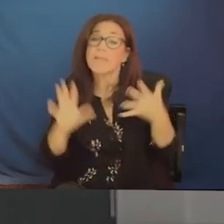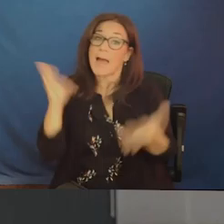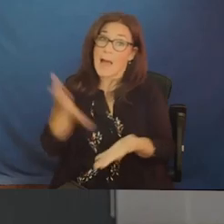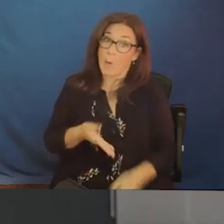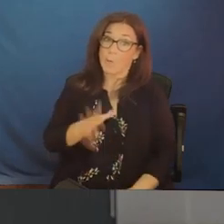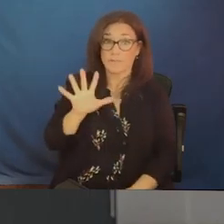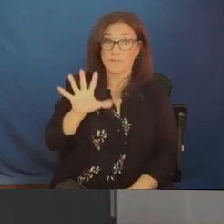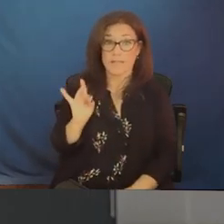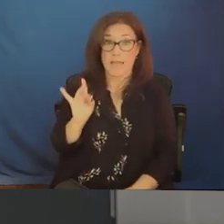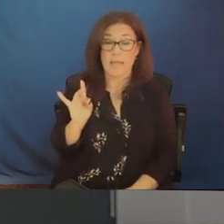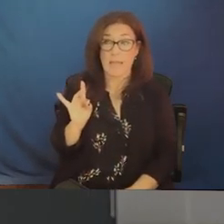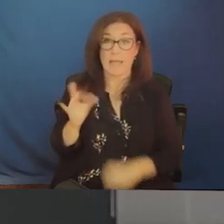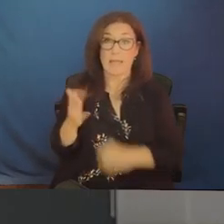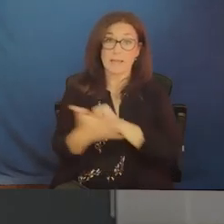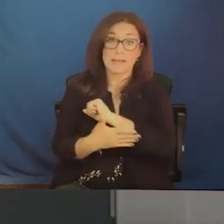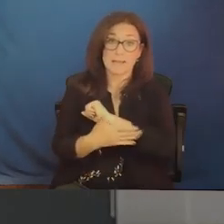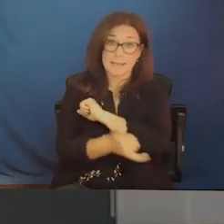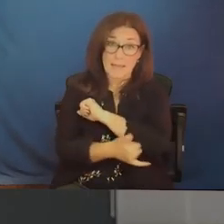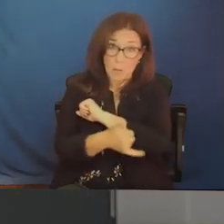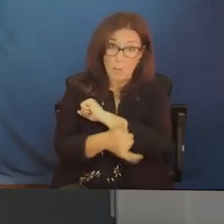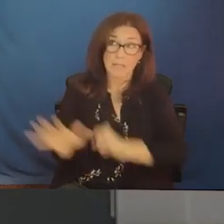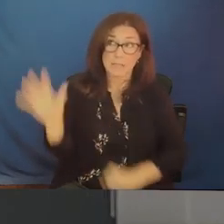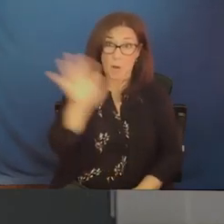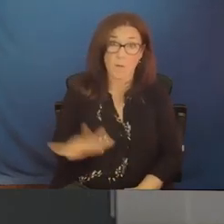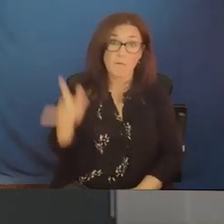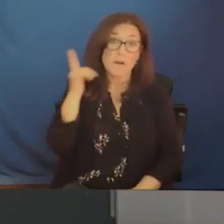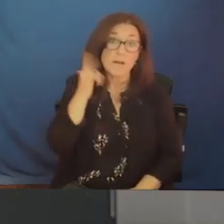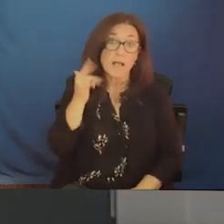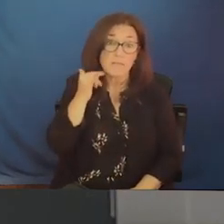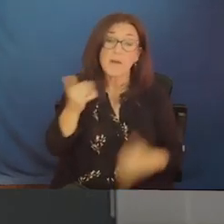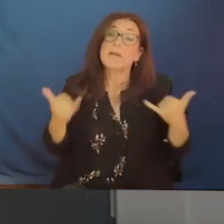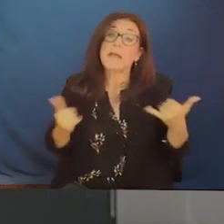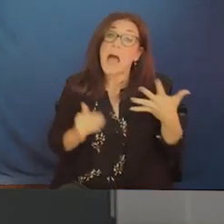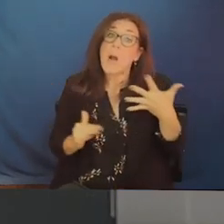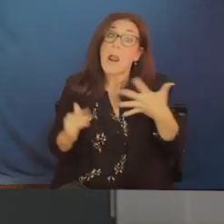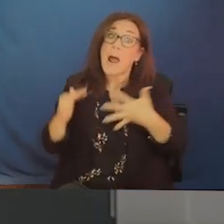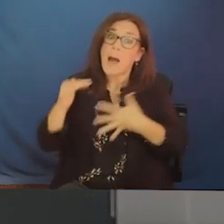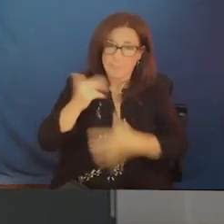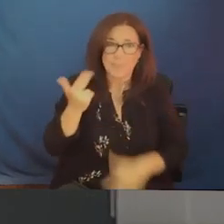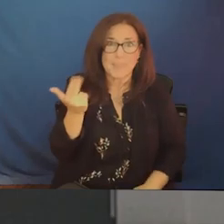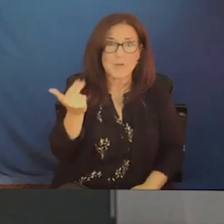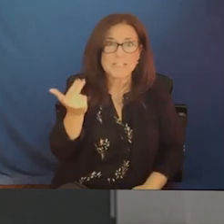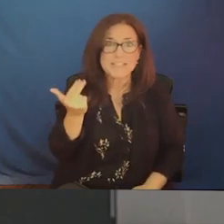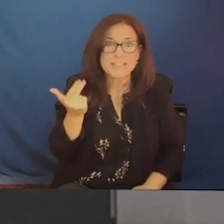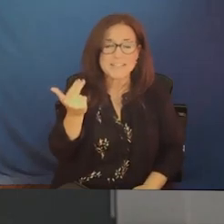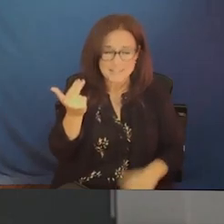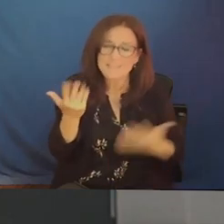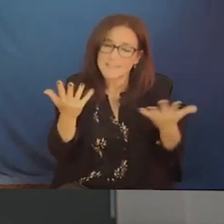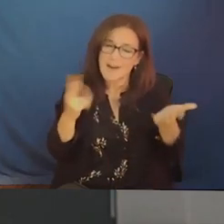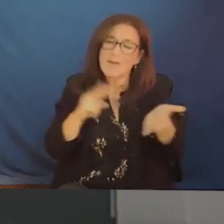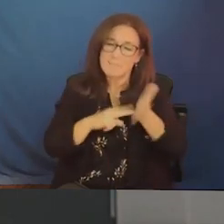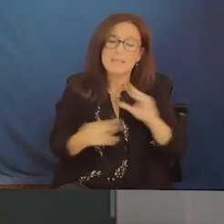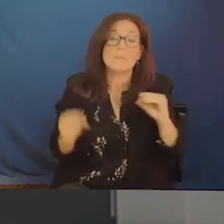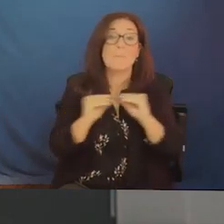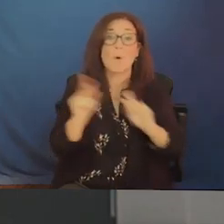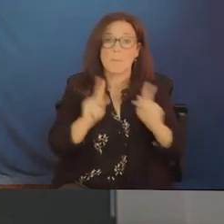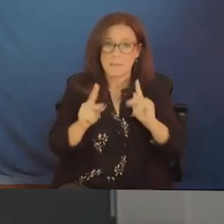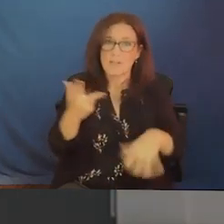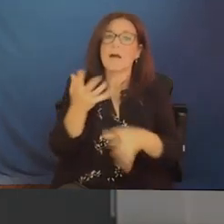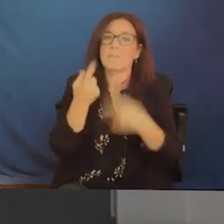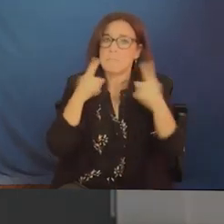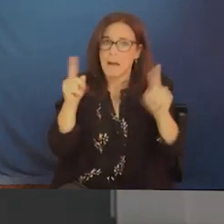condados en california y acabo de revisar el día de hoy como siempre hago y estamos en número 13 así que más personas se están vacunando y sólo para aclarar